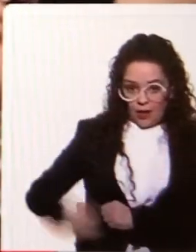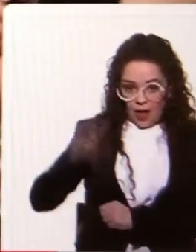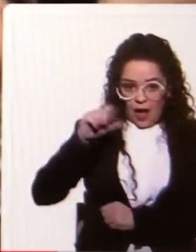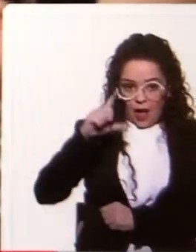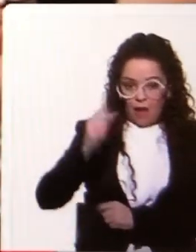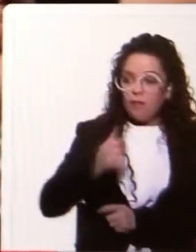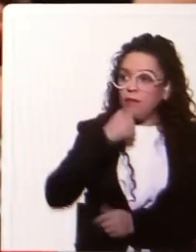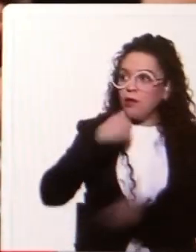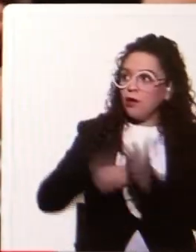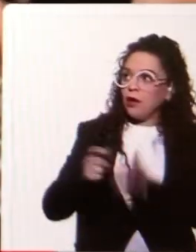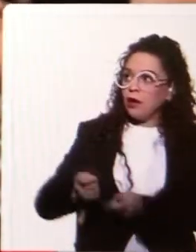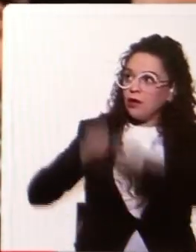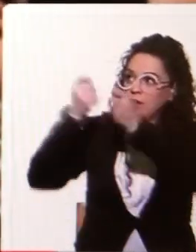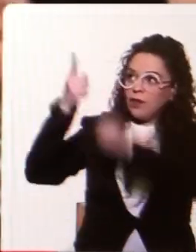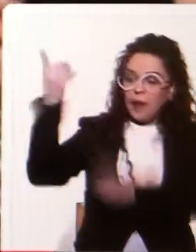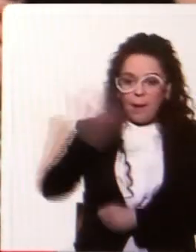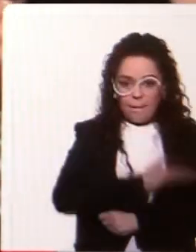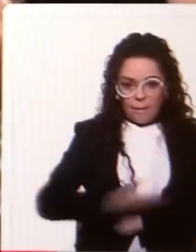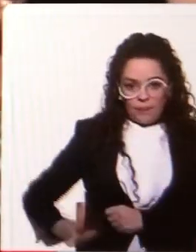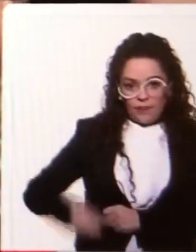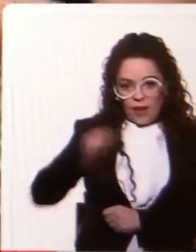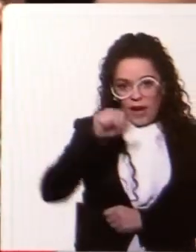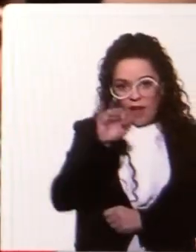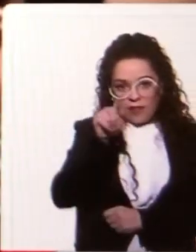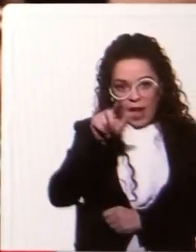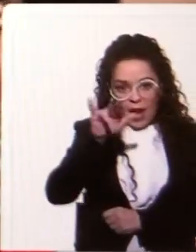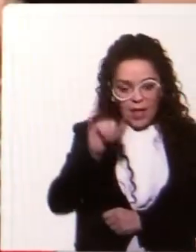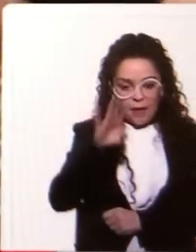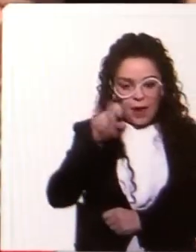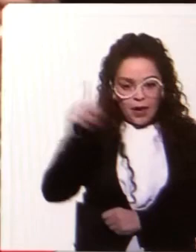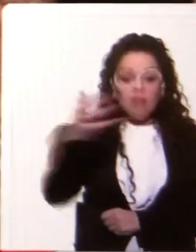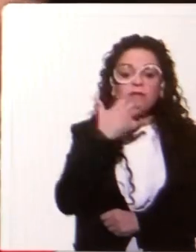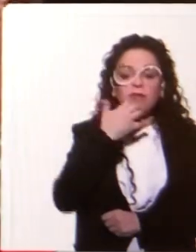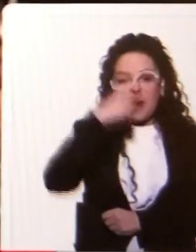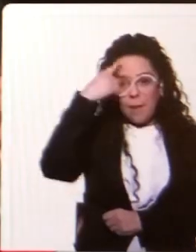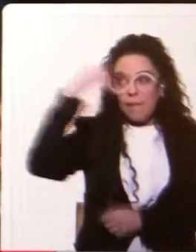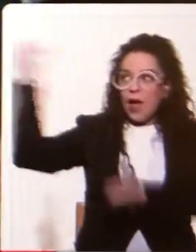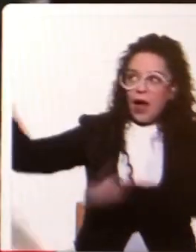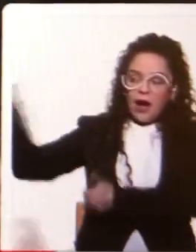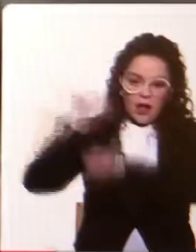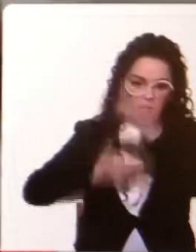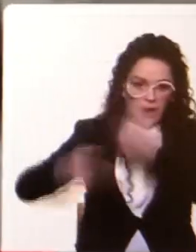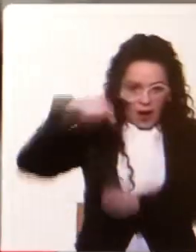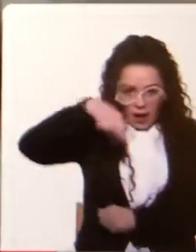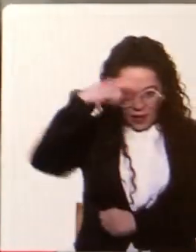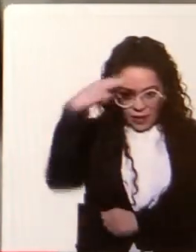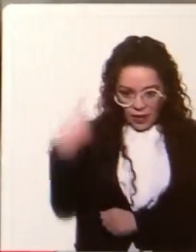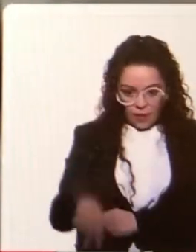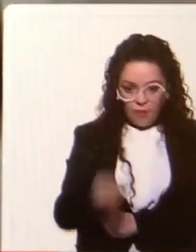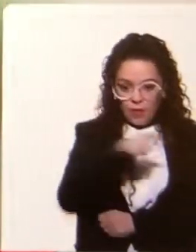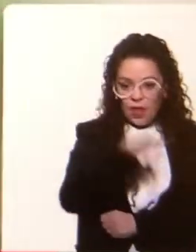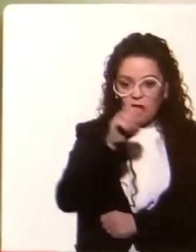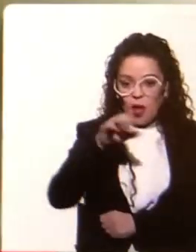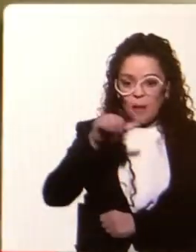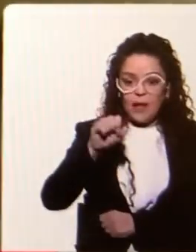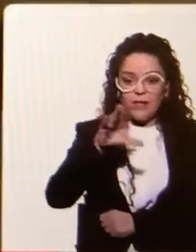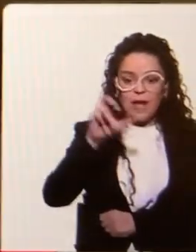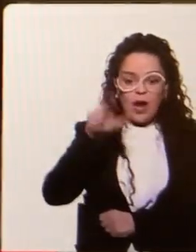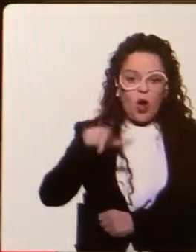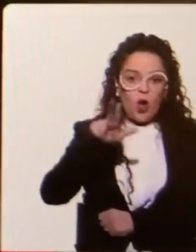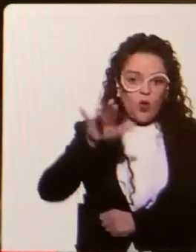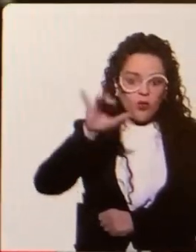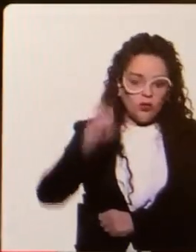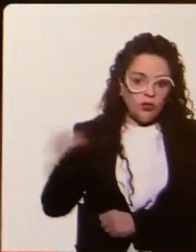manipuleo hay una manipulación política del caso una manipulación así